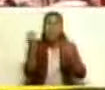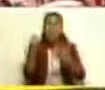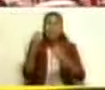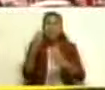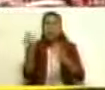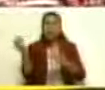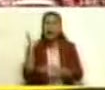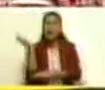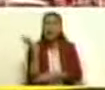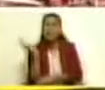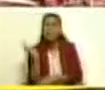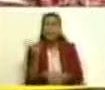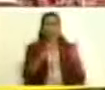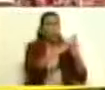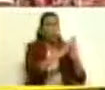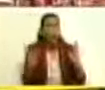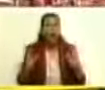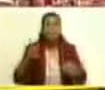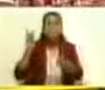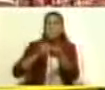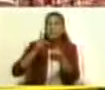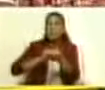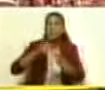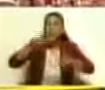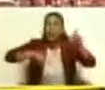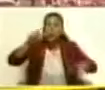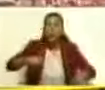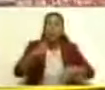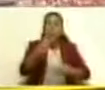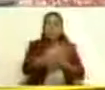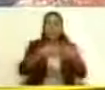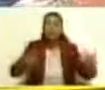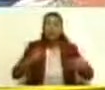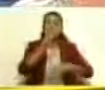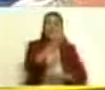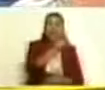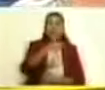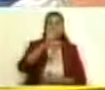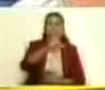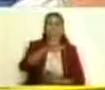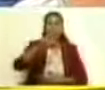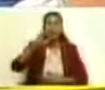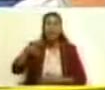13.980 asambleas, con la participación de